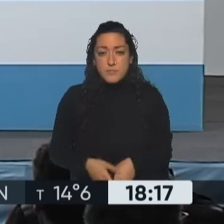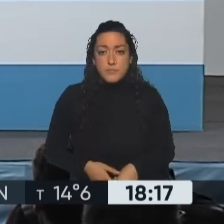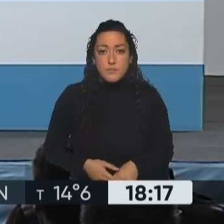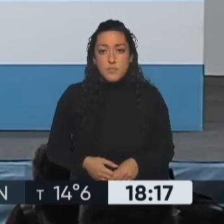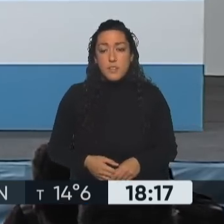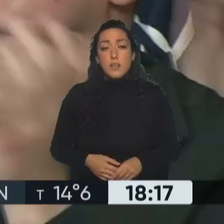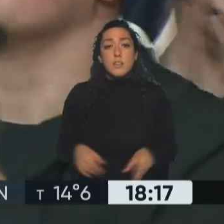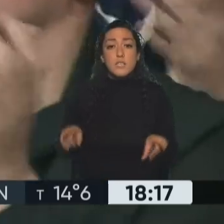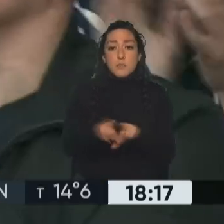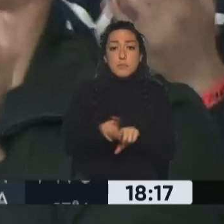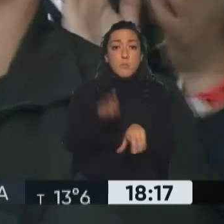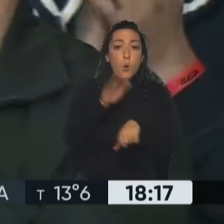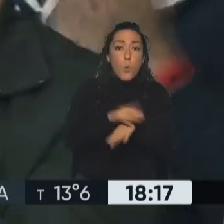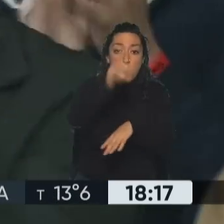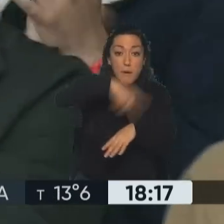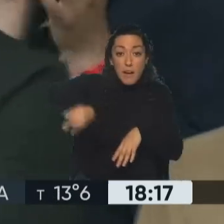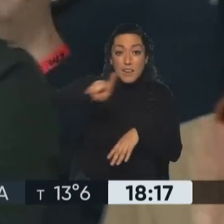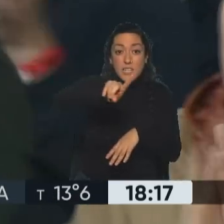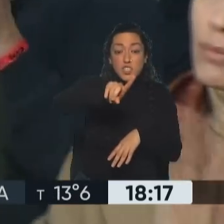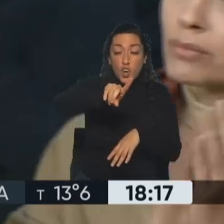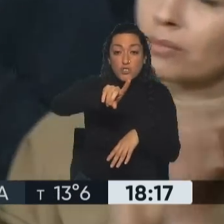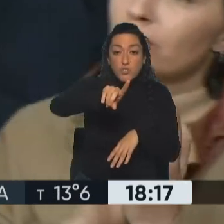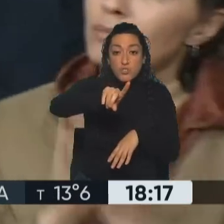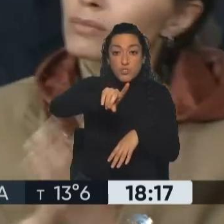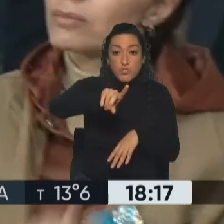Los que nos trajeron hasta acá,